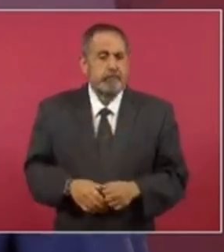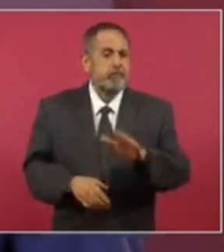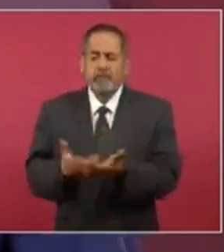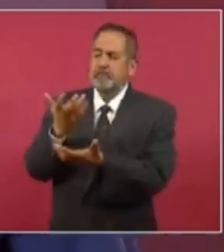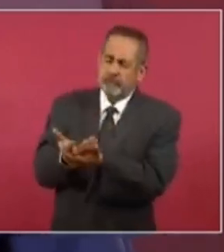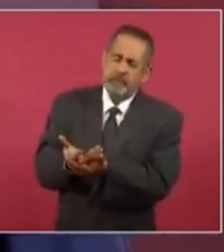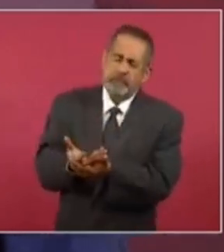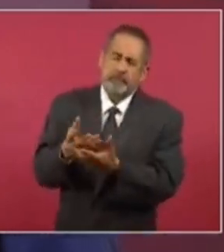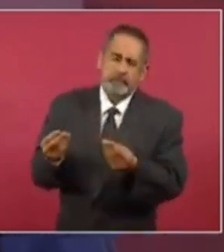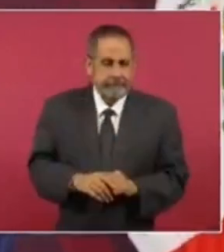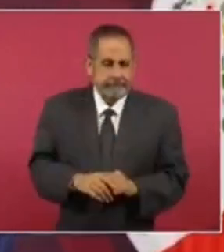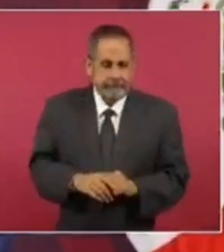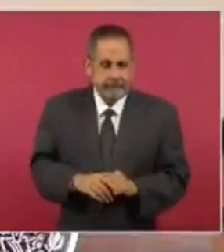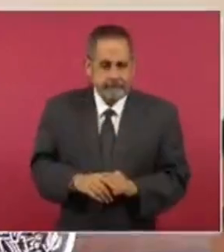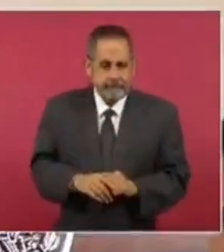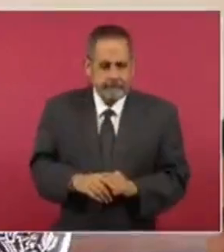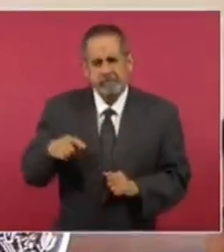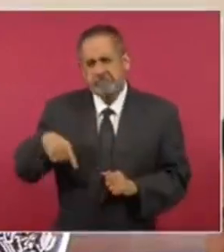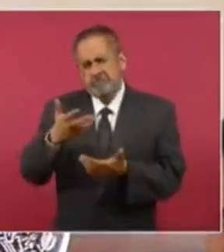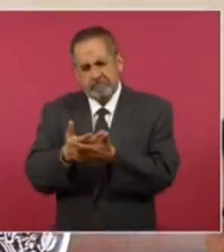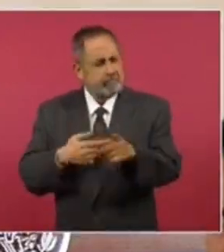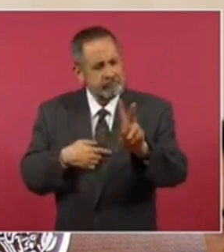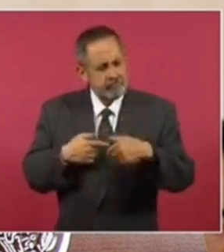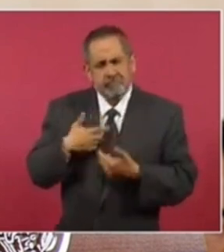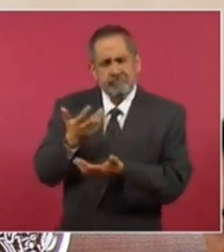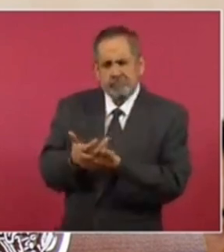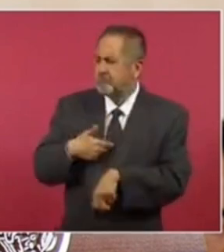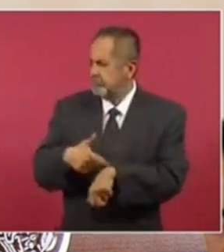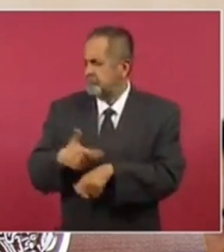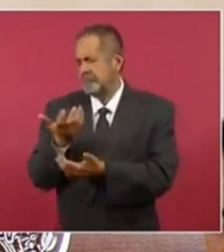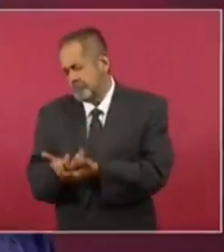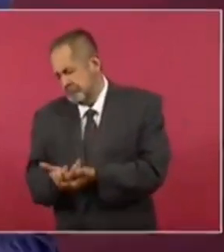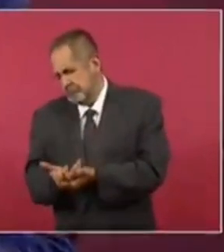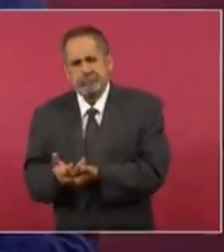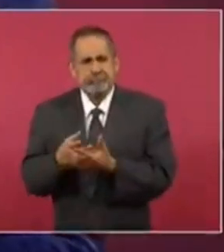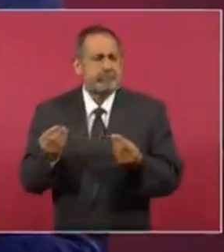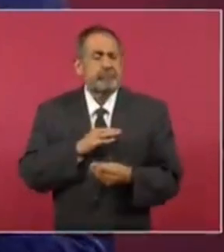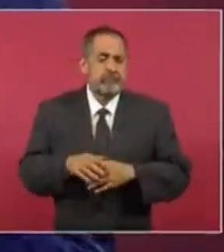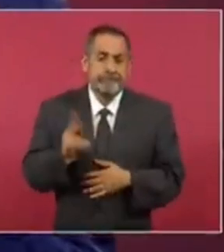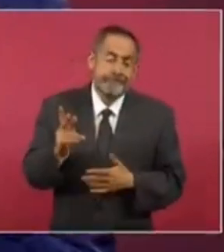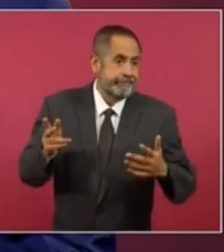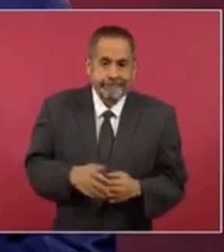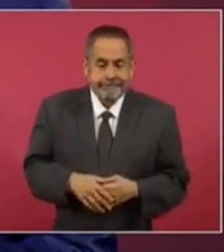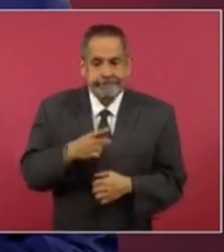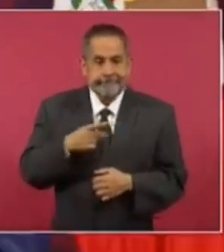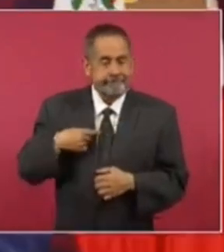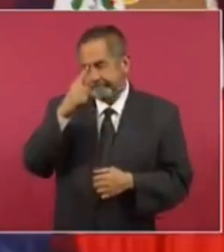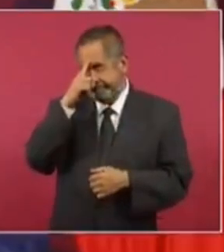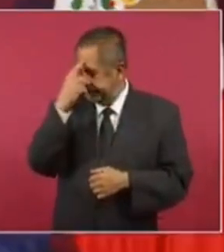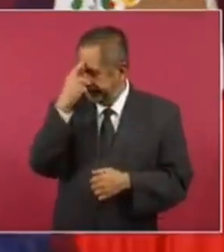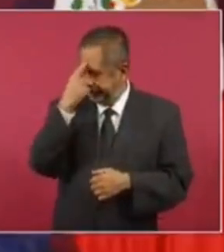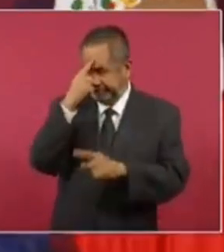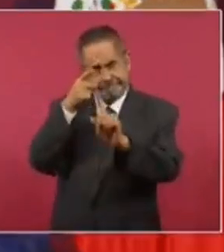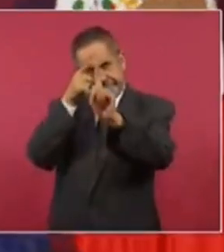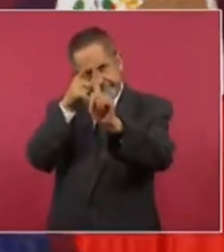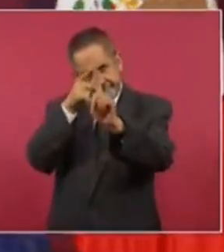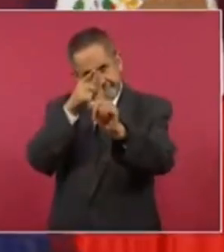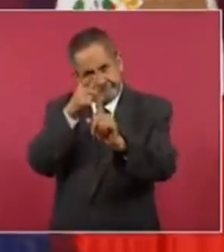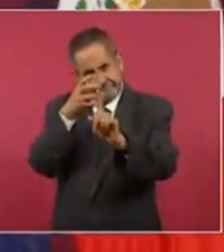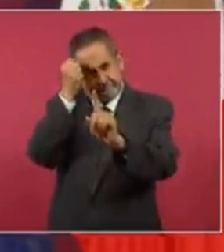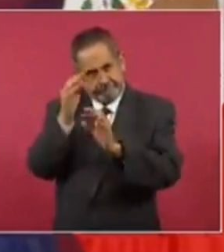reposo, sí, voy a descansar, lo hago, me da tiempo, pero tengo una misión que